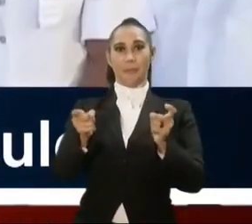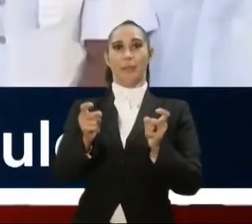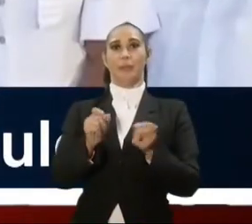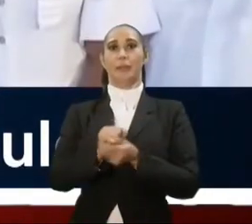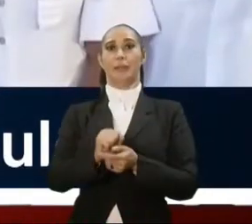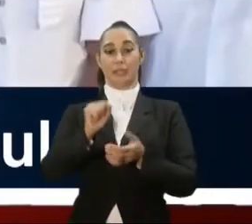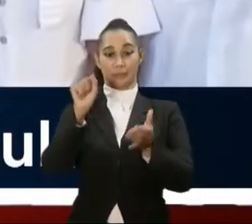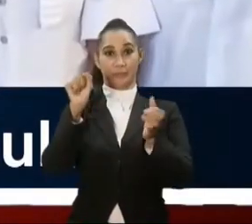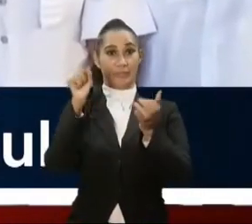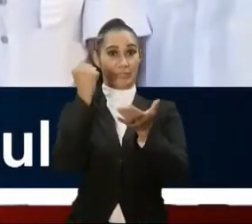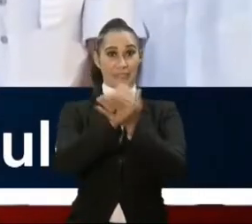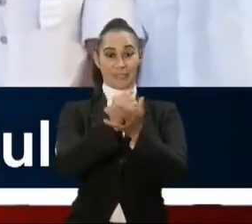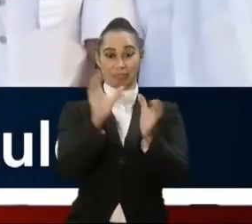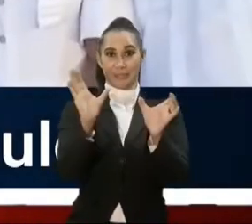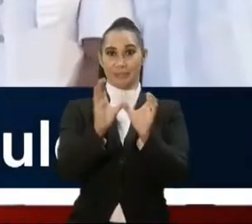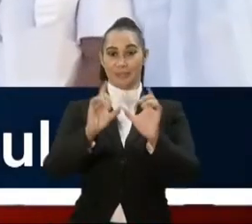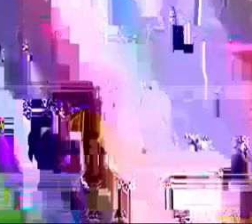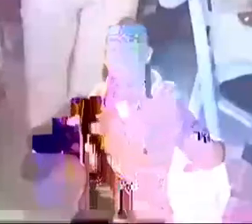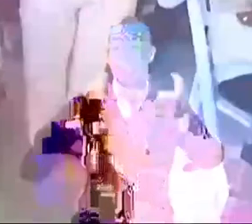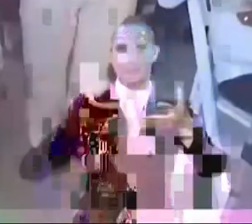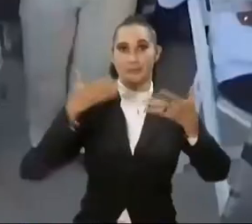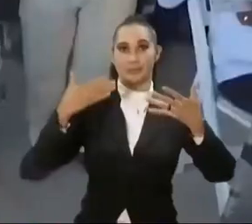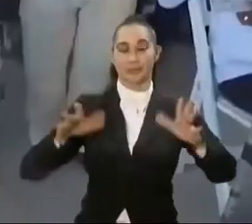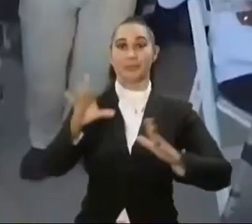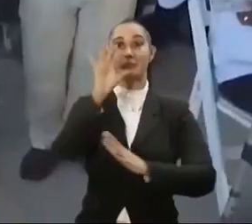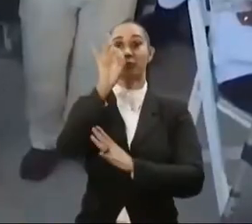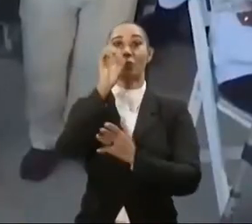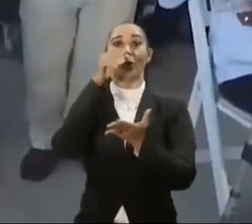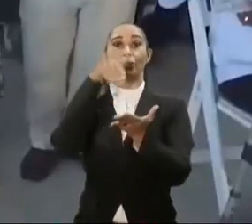de su titulación. Y hemos entregado